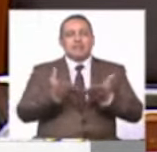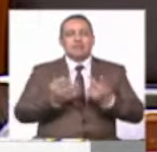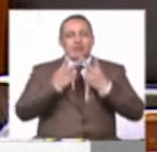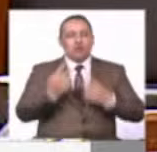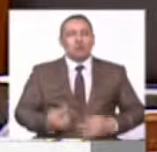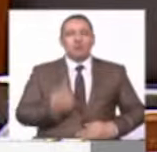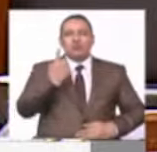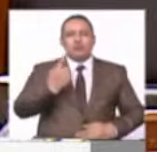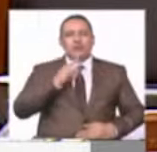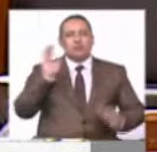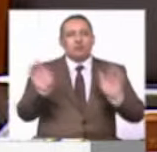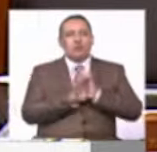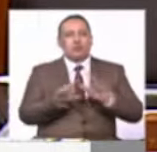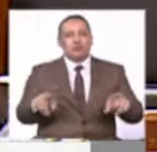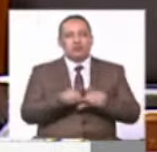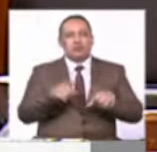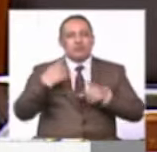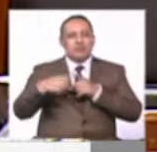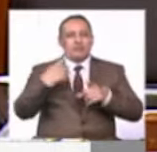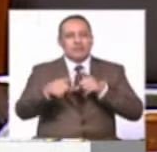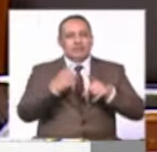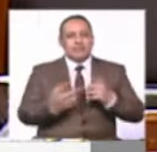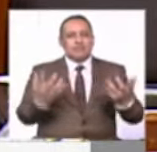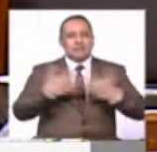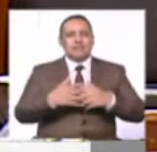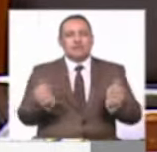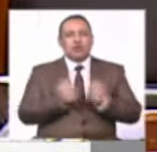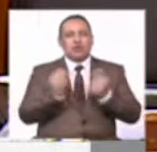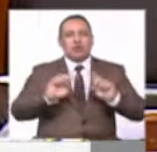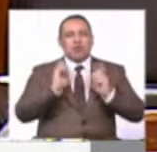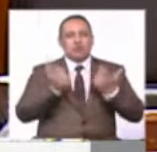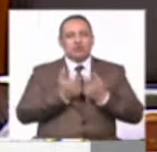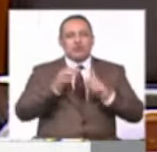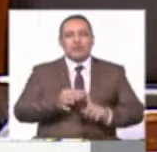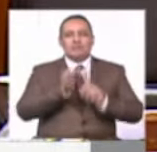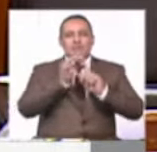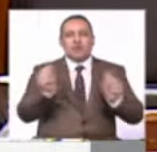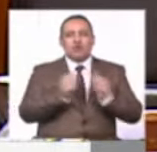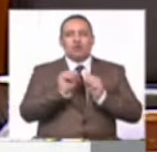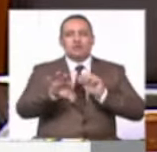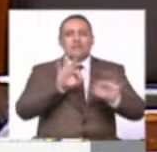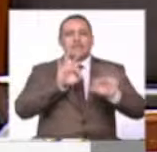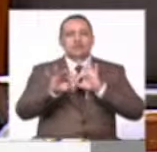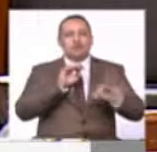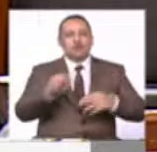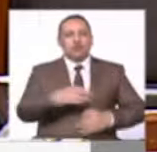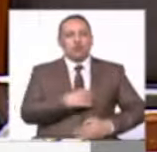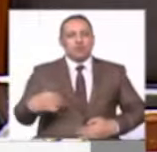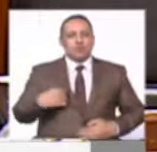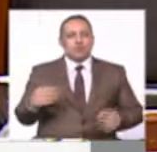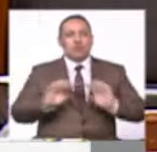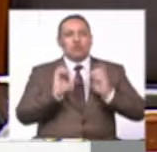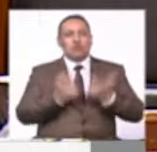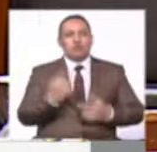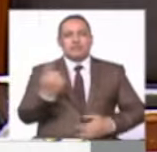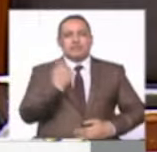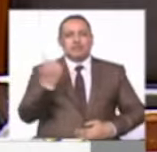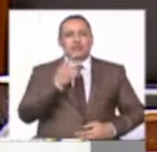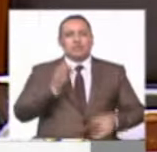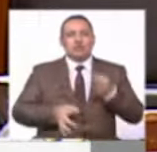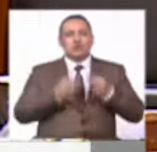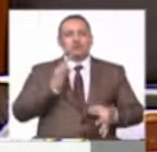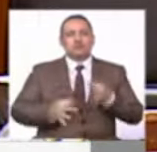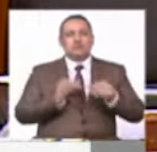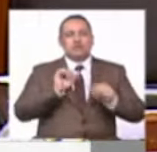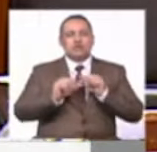únicamente por los integrantes de la comisión especial para la selección de los miembros de la junta Nacional de Justicia